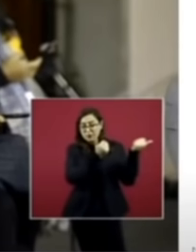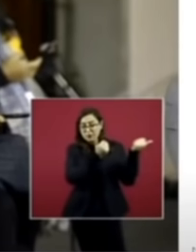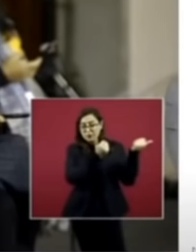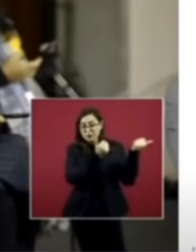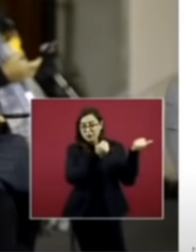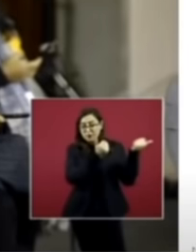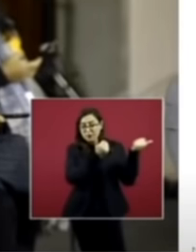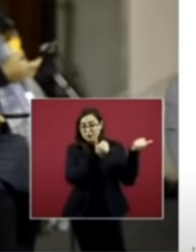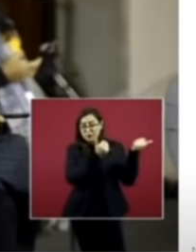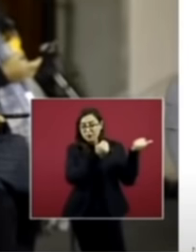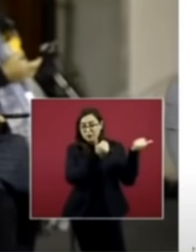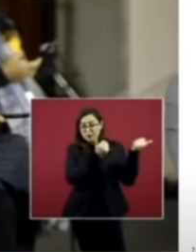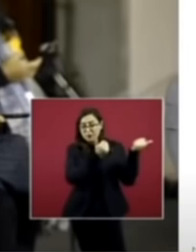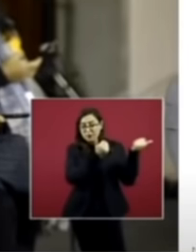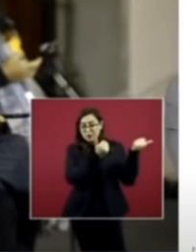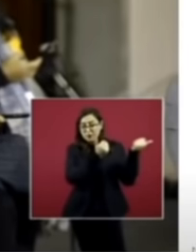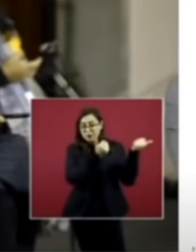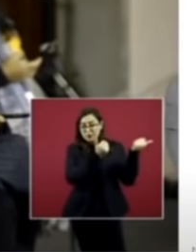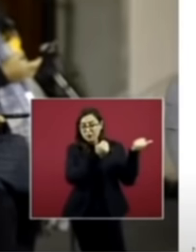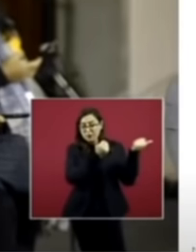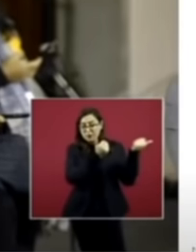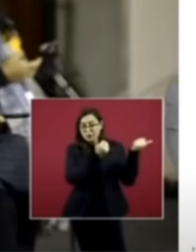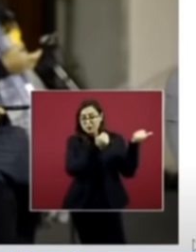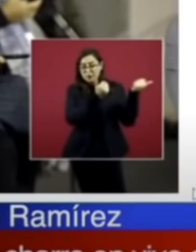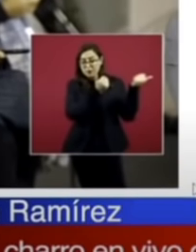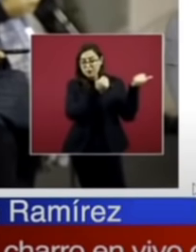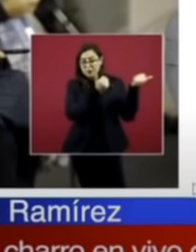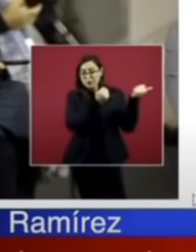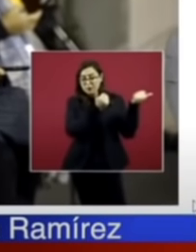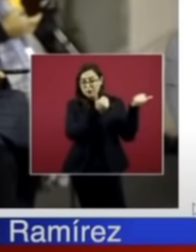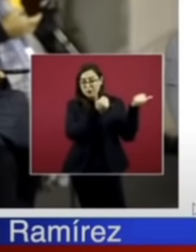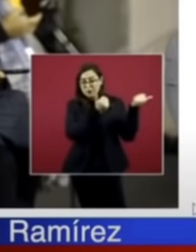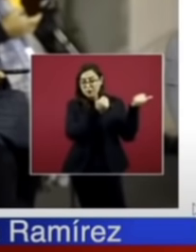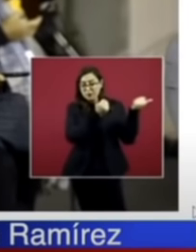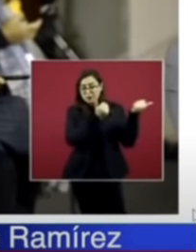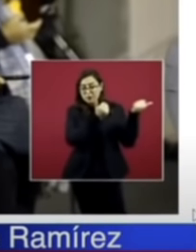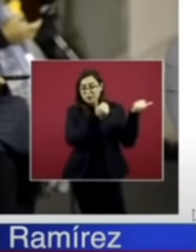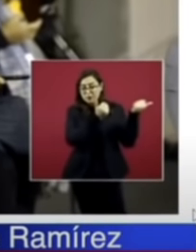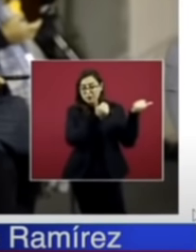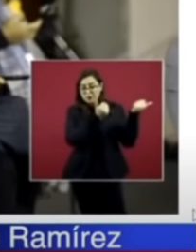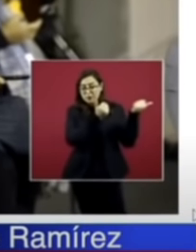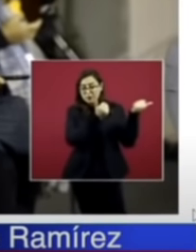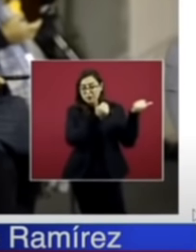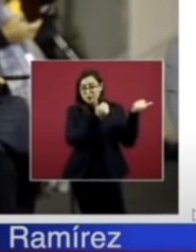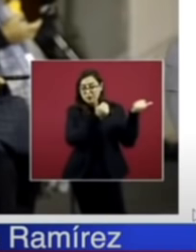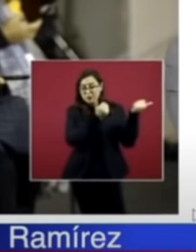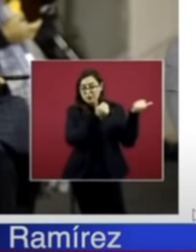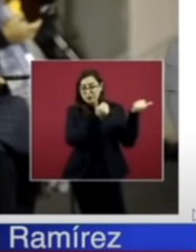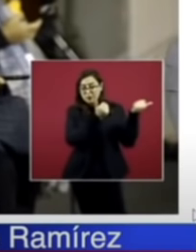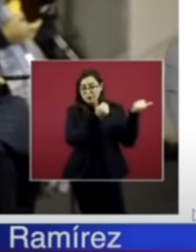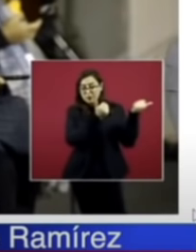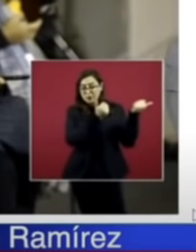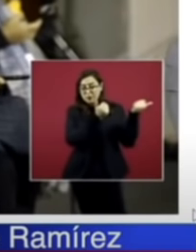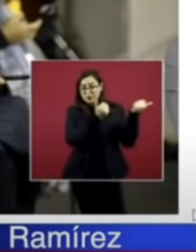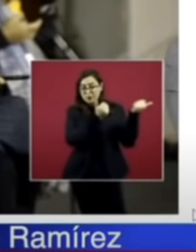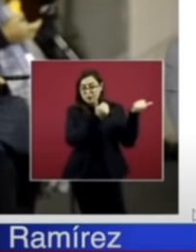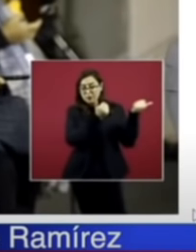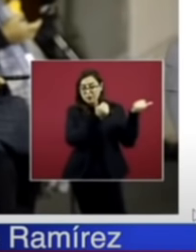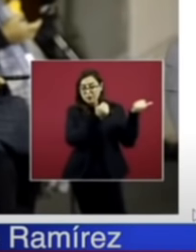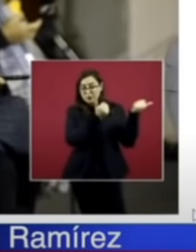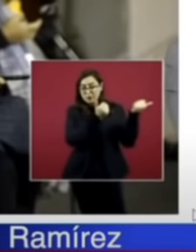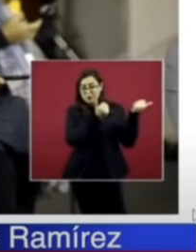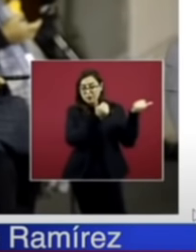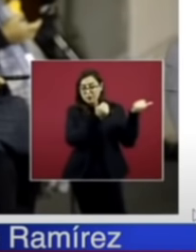no vieron bien los eeuu pero lo único que está haciendo el presidente andrés manuel lópez obrador defender